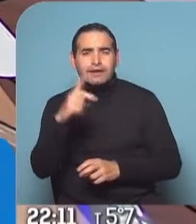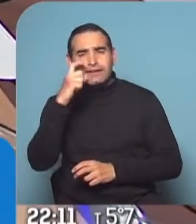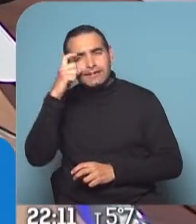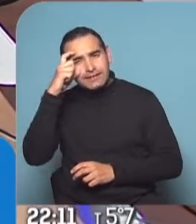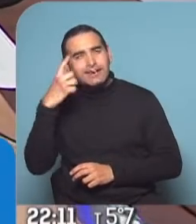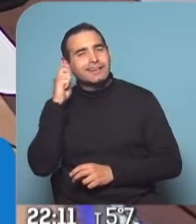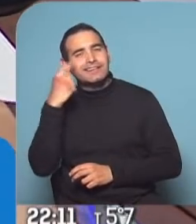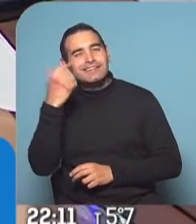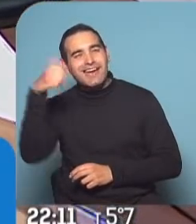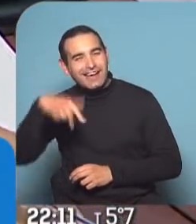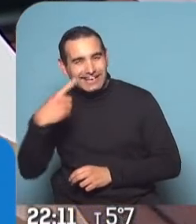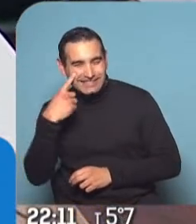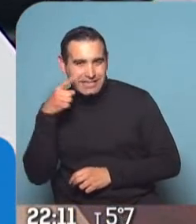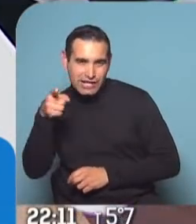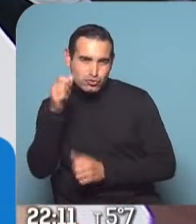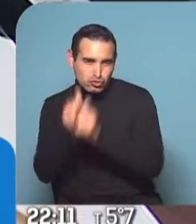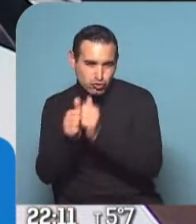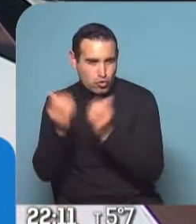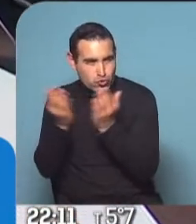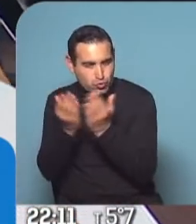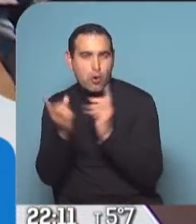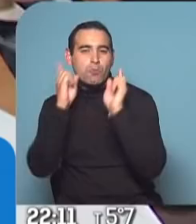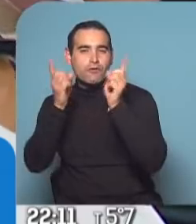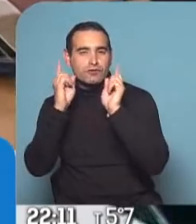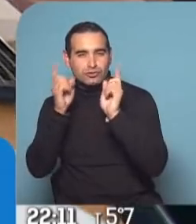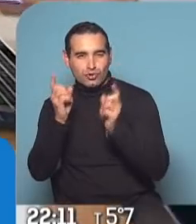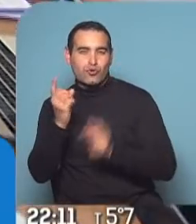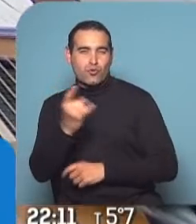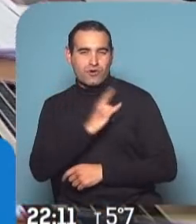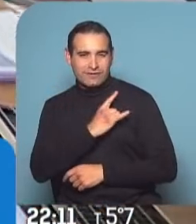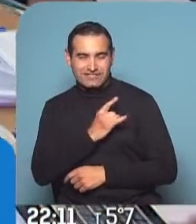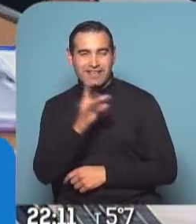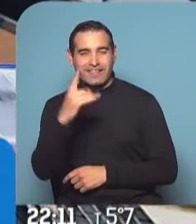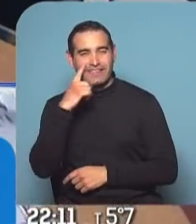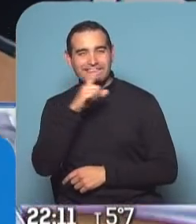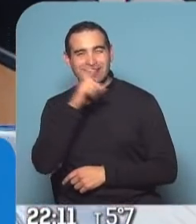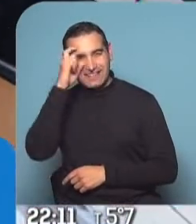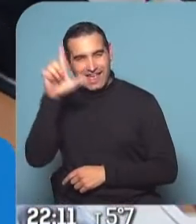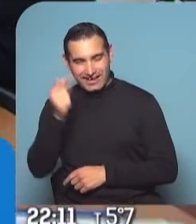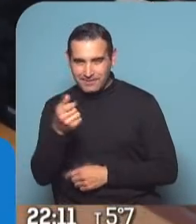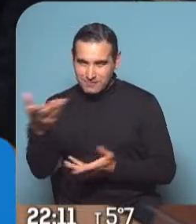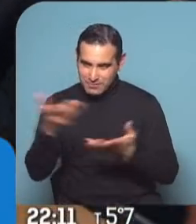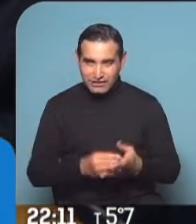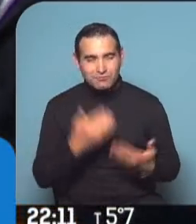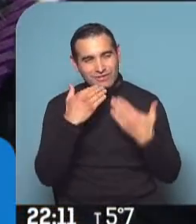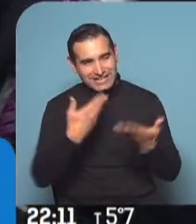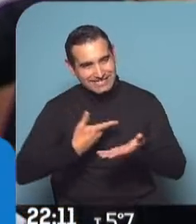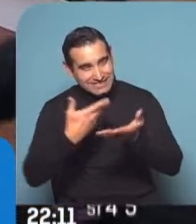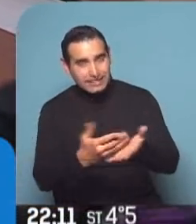doy la bienvenida, doctor en Historia, profesor de la Universidad de Itela. Muy buenas noches, bienvenido. Buenas noches, gracias por la invitación. ¿Quién gana y quién